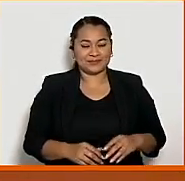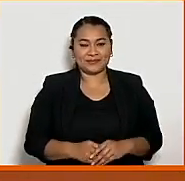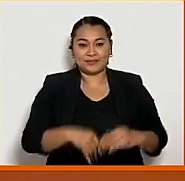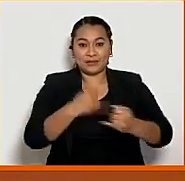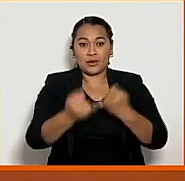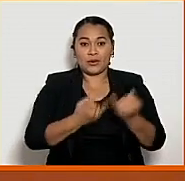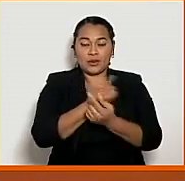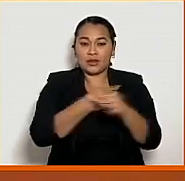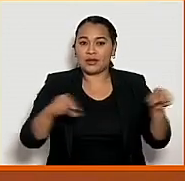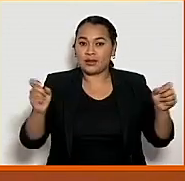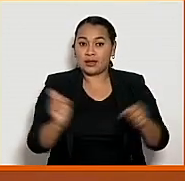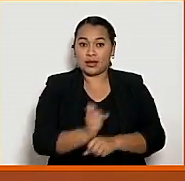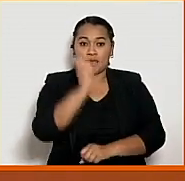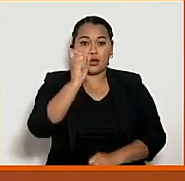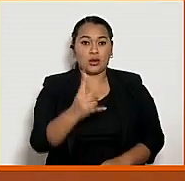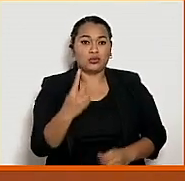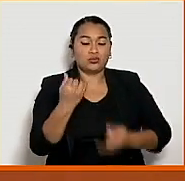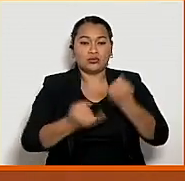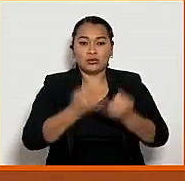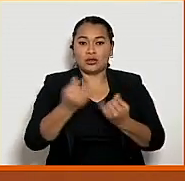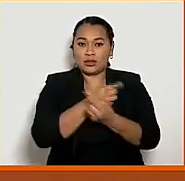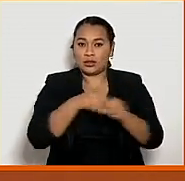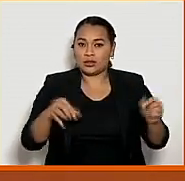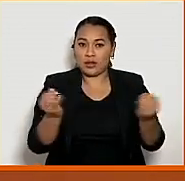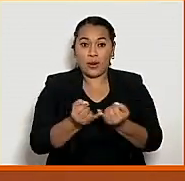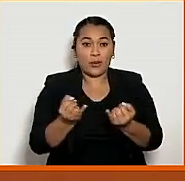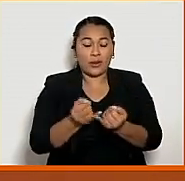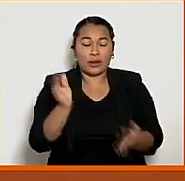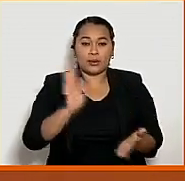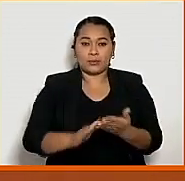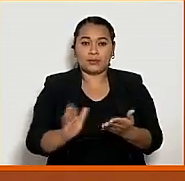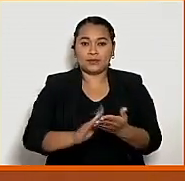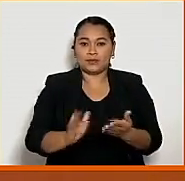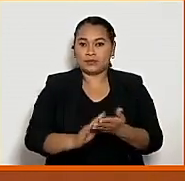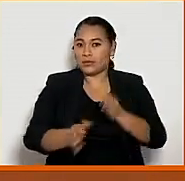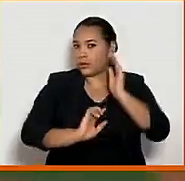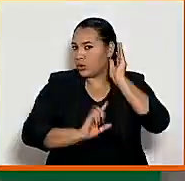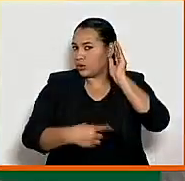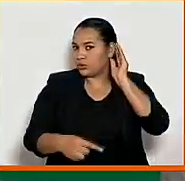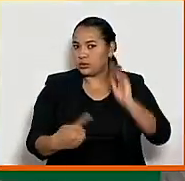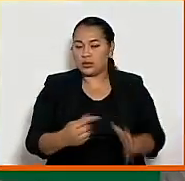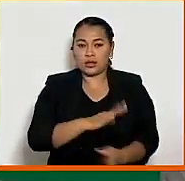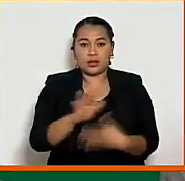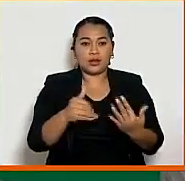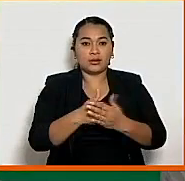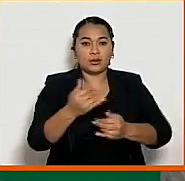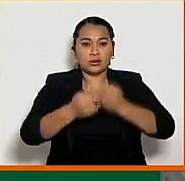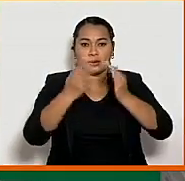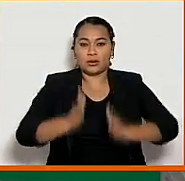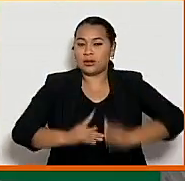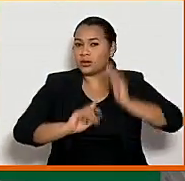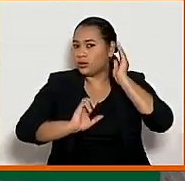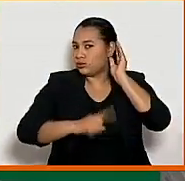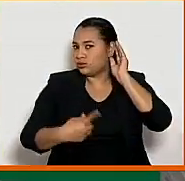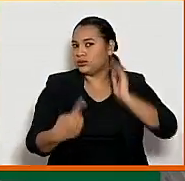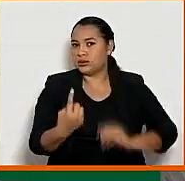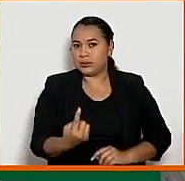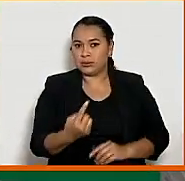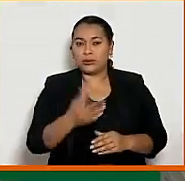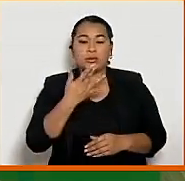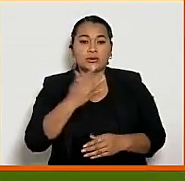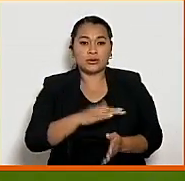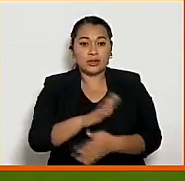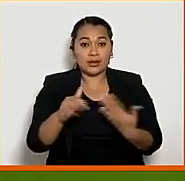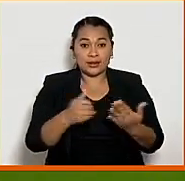Jugada gratis. Recuerda, tienes una jugada gratis equivalente al mismo monto invertido en Diaria. Si eres jugador para más uno, es momento de conocer el